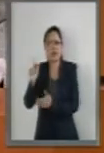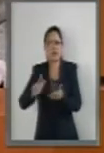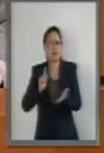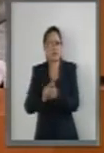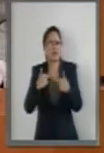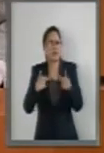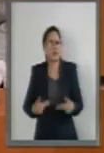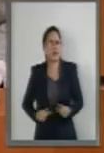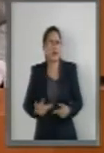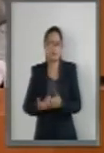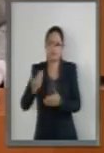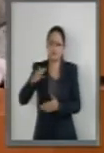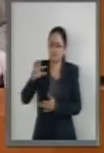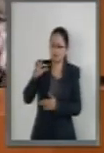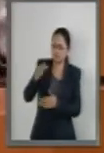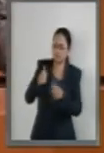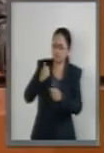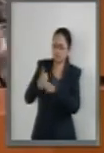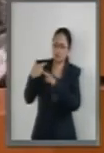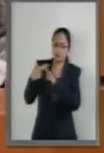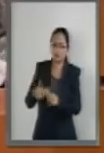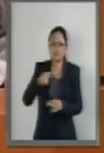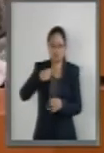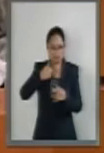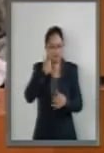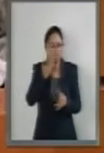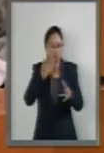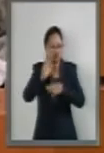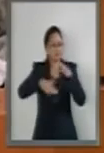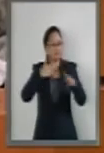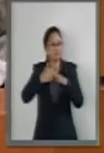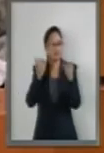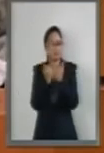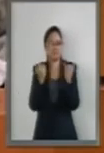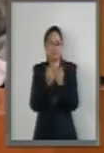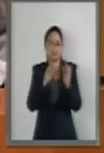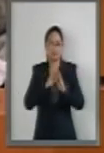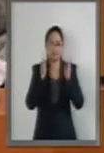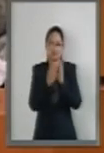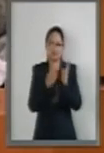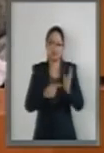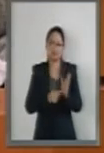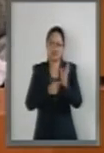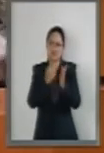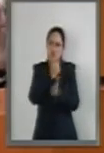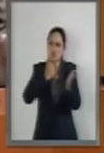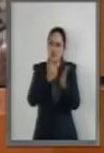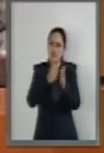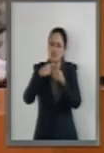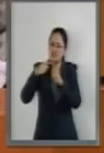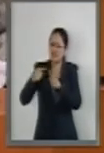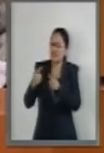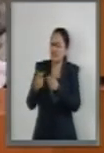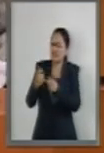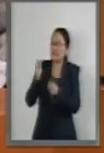últimos 40 años, y lo puedo decir también en el mundo, un modelo urbano